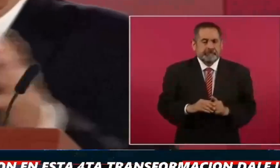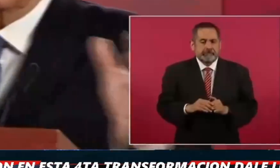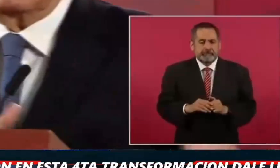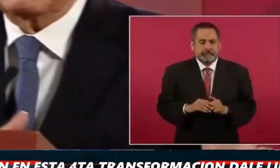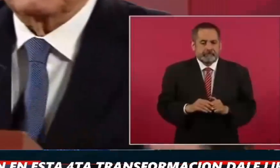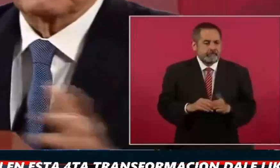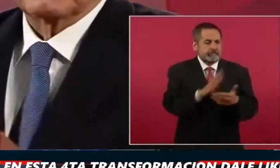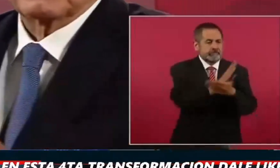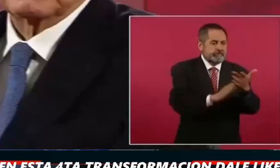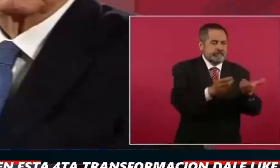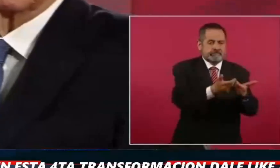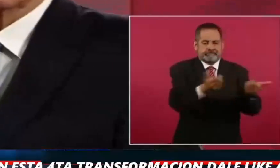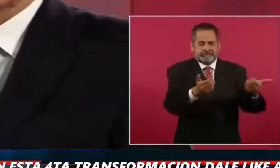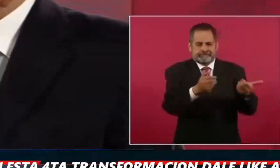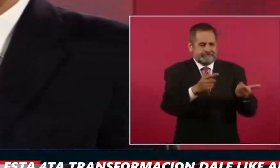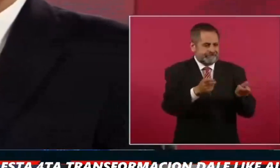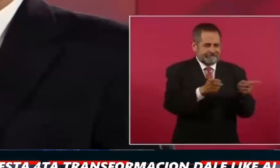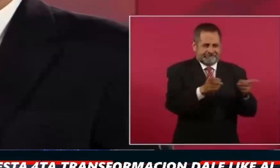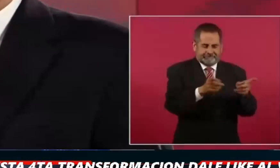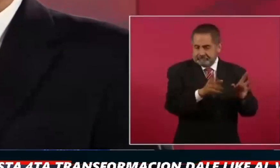pues estaban divididos.